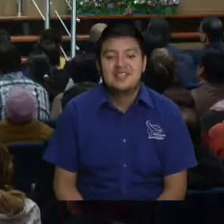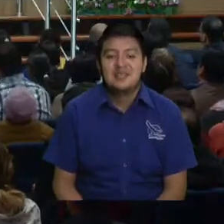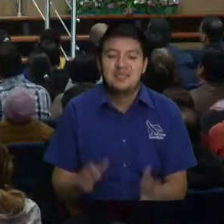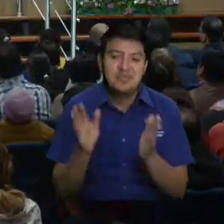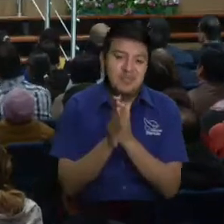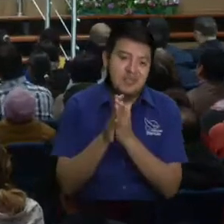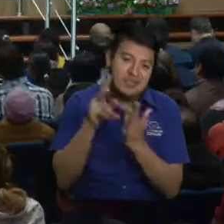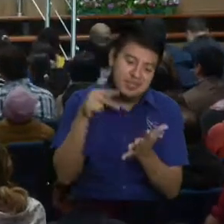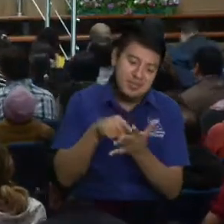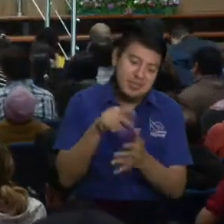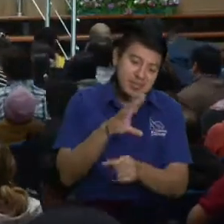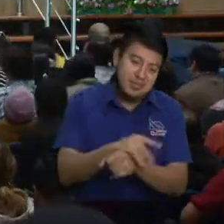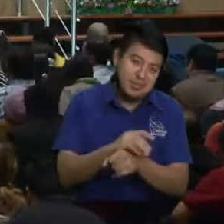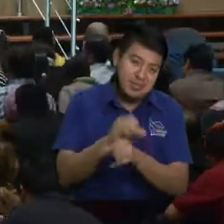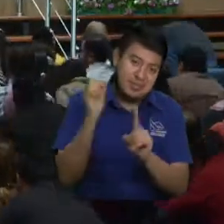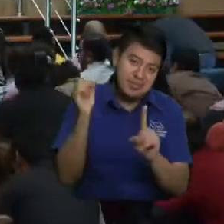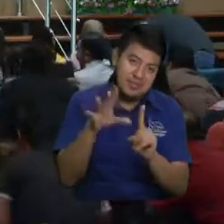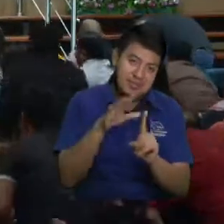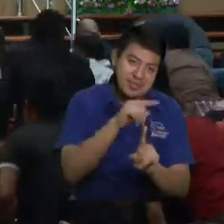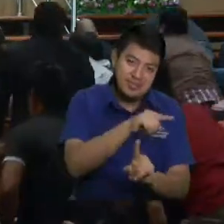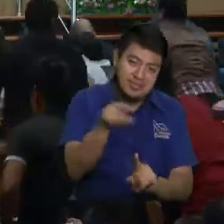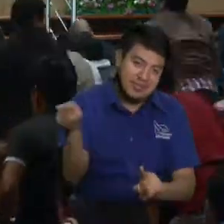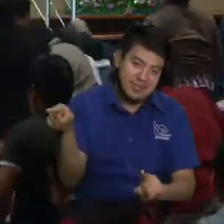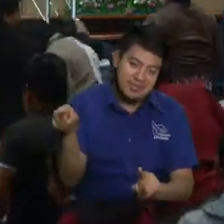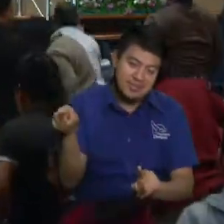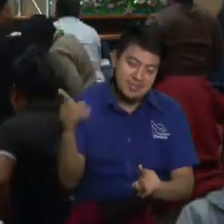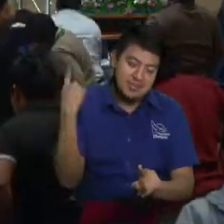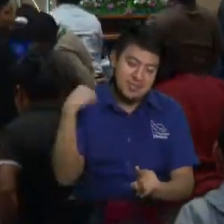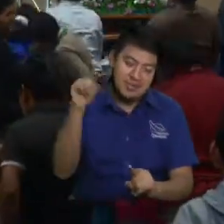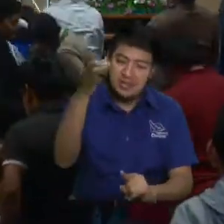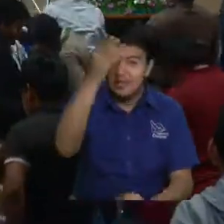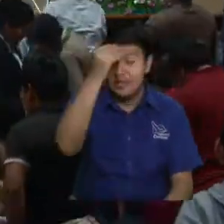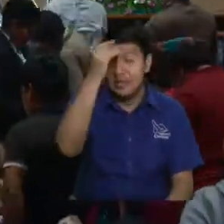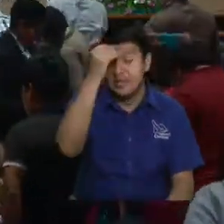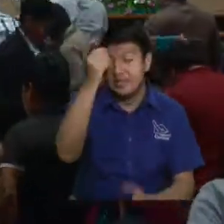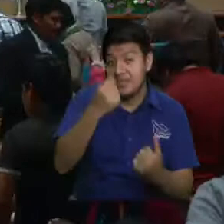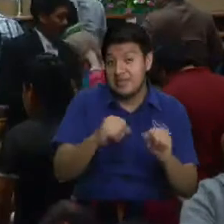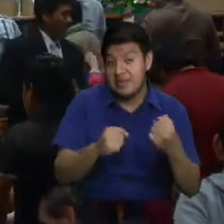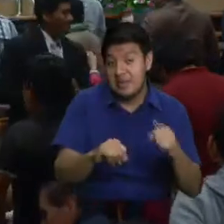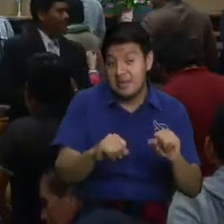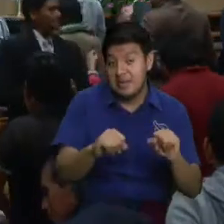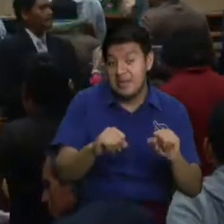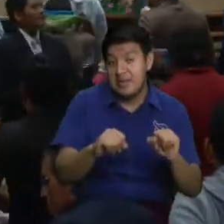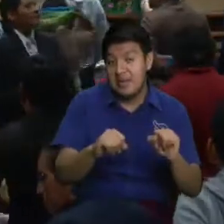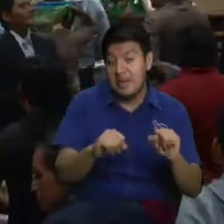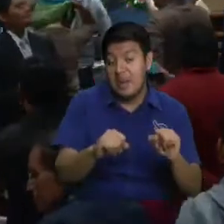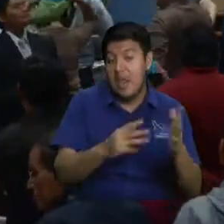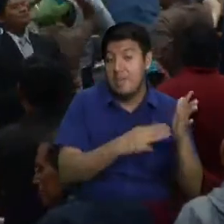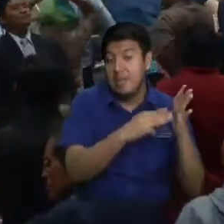Póngase de pie, déjeme bendecirlo. Para que aprendamos a cumplir mandamientos